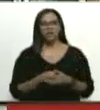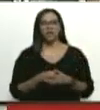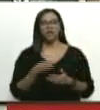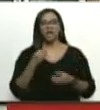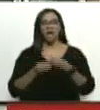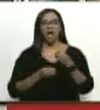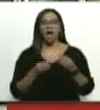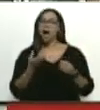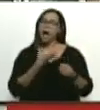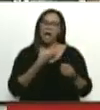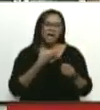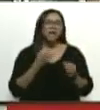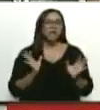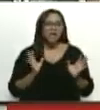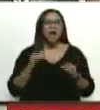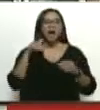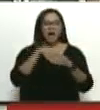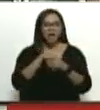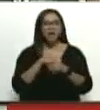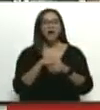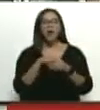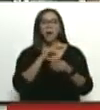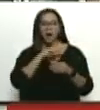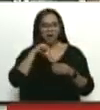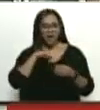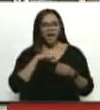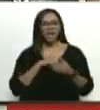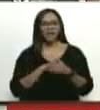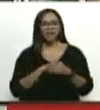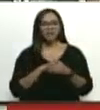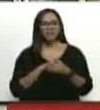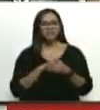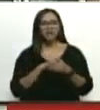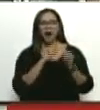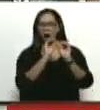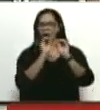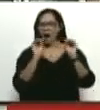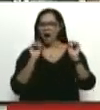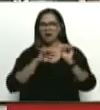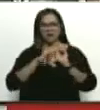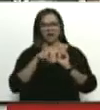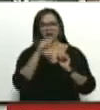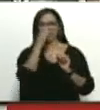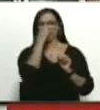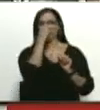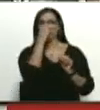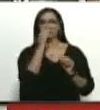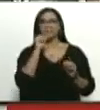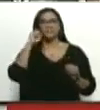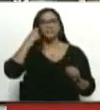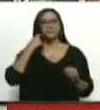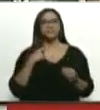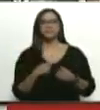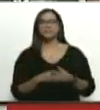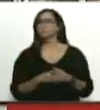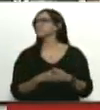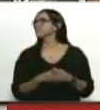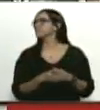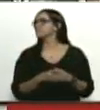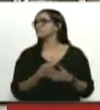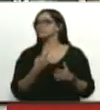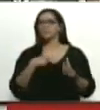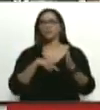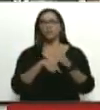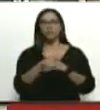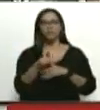o alcaldes que habían sido electos con los votos nuestros, a denunciarlos por corrupción. Recuerdo así, fui a Bolívar,